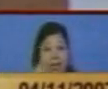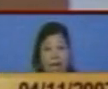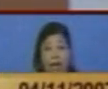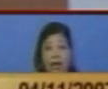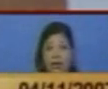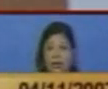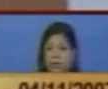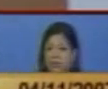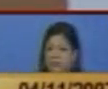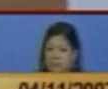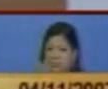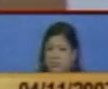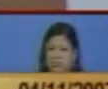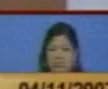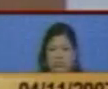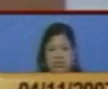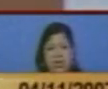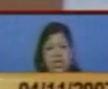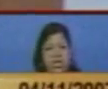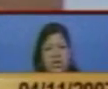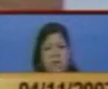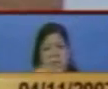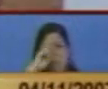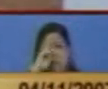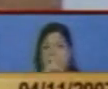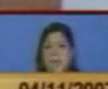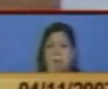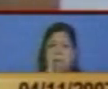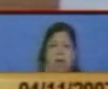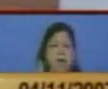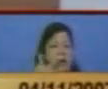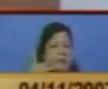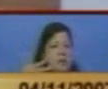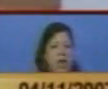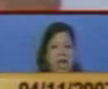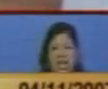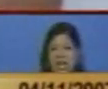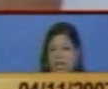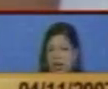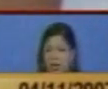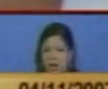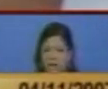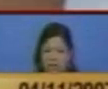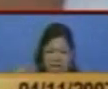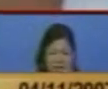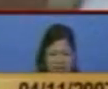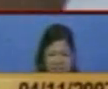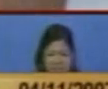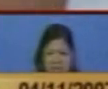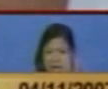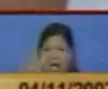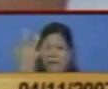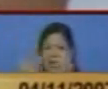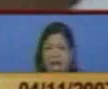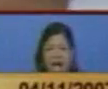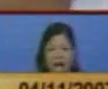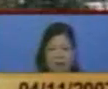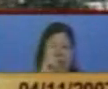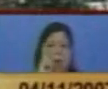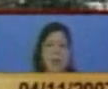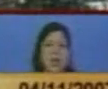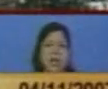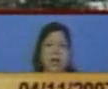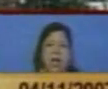¿Cómo vamos a permitir nosotros que vengan los hijos de papá y mamá, de los ricachones, de la burguesía, a quemarnos la Avenida Bolívar,